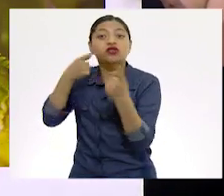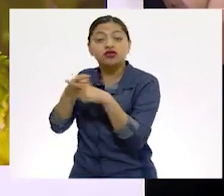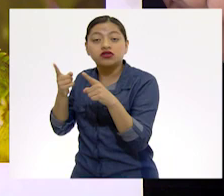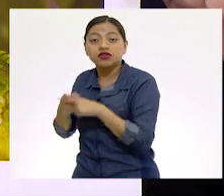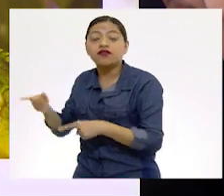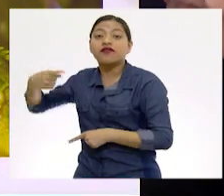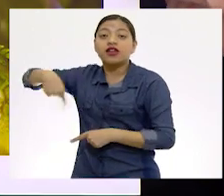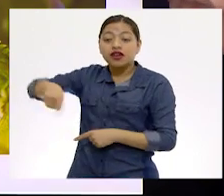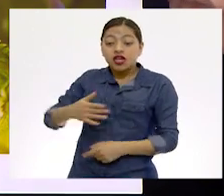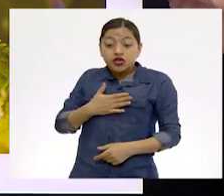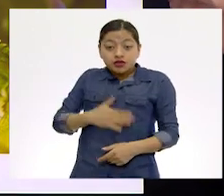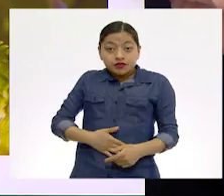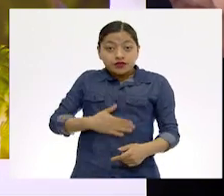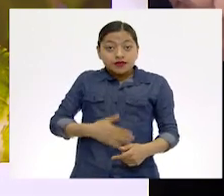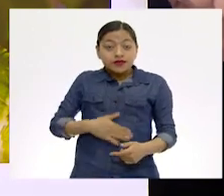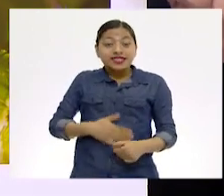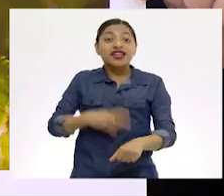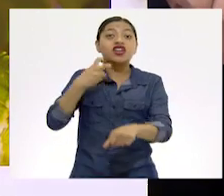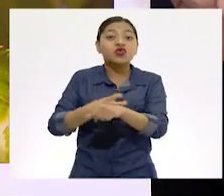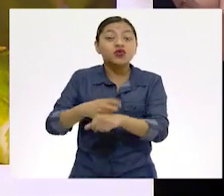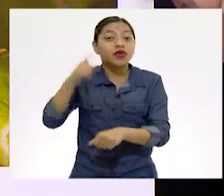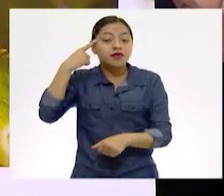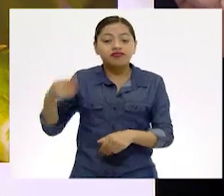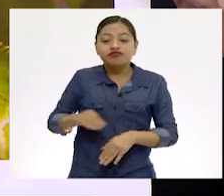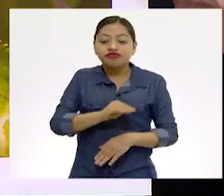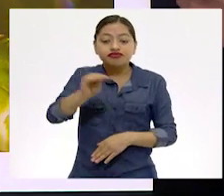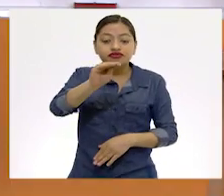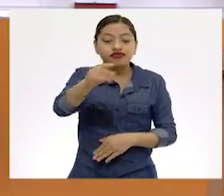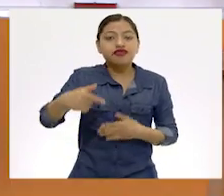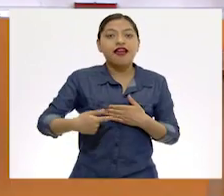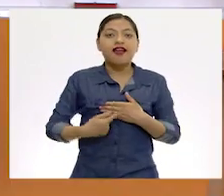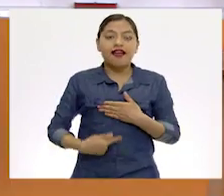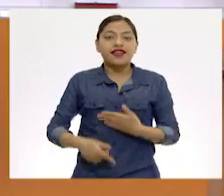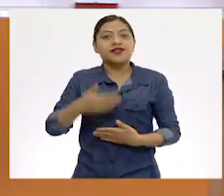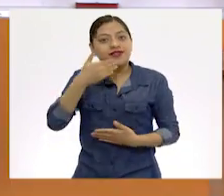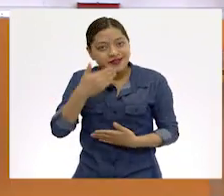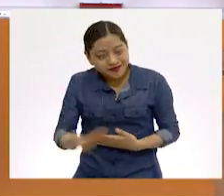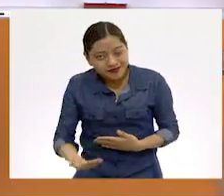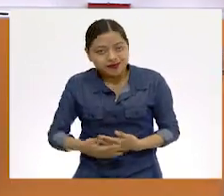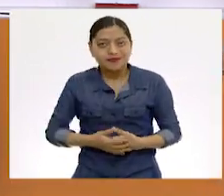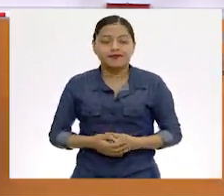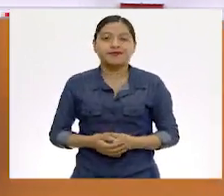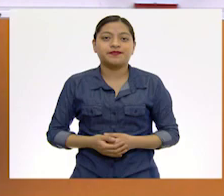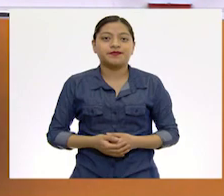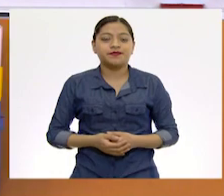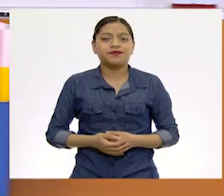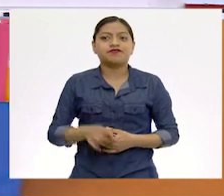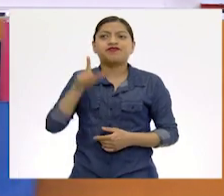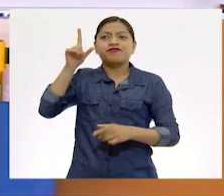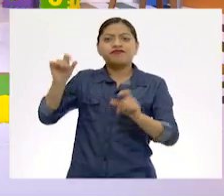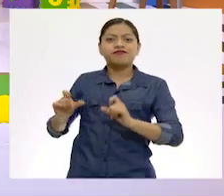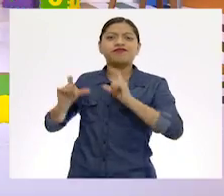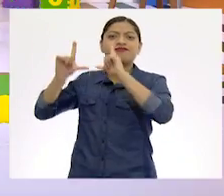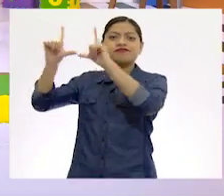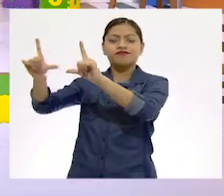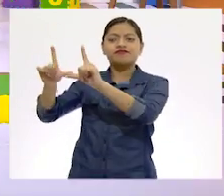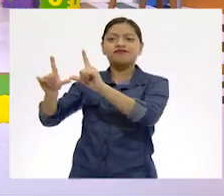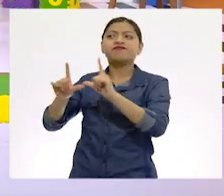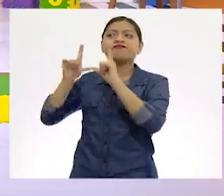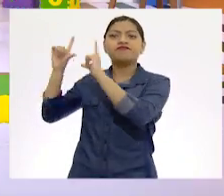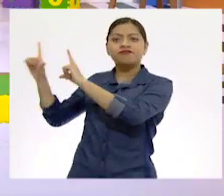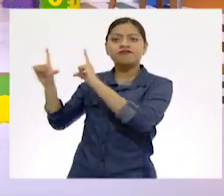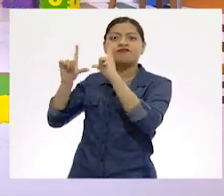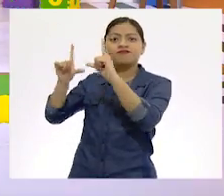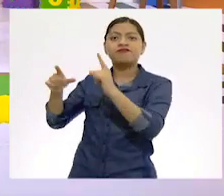que cuando se arrastren no se lastimen. Muy bien, Eric, ¿dónde colocaríamos esa imagen en nuestro organizador? Ah, pues